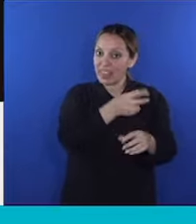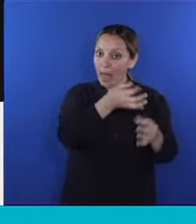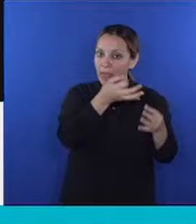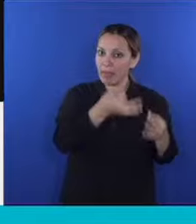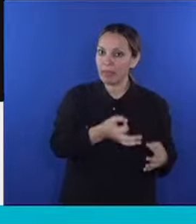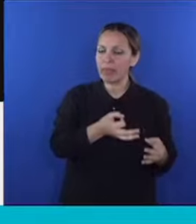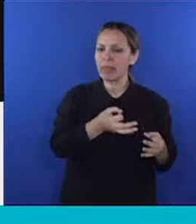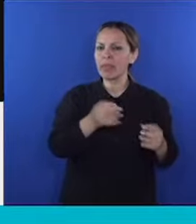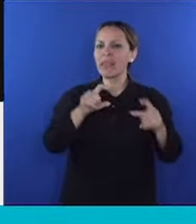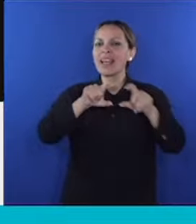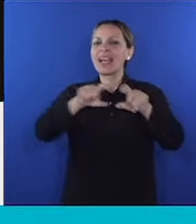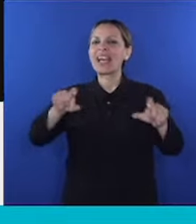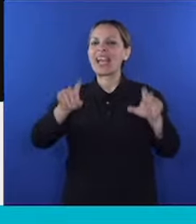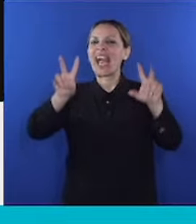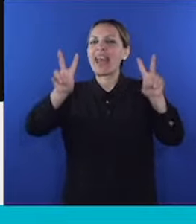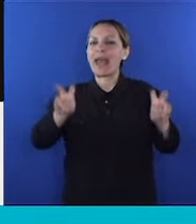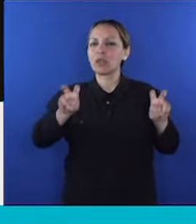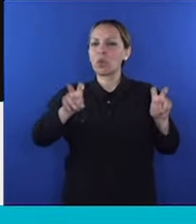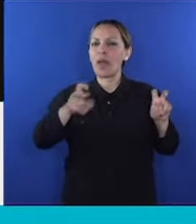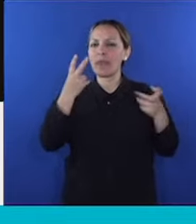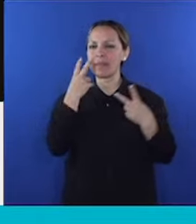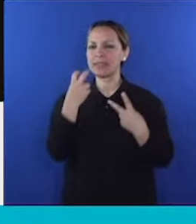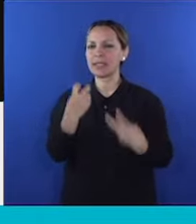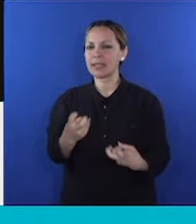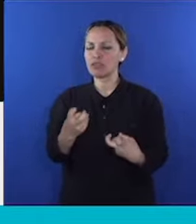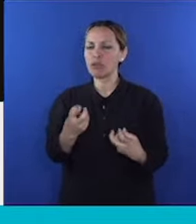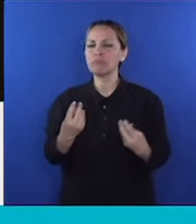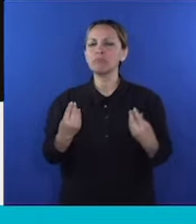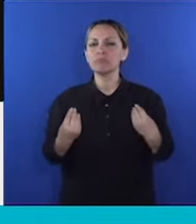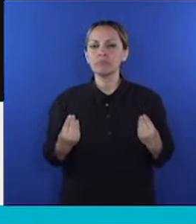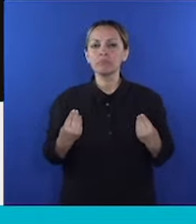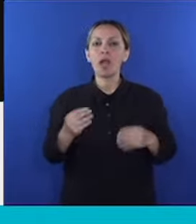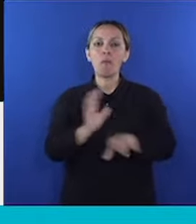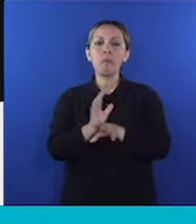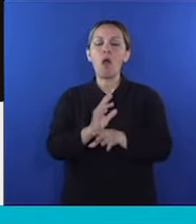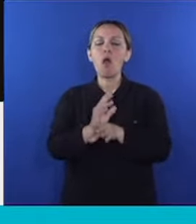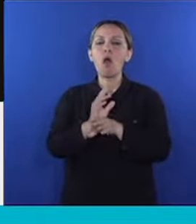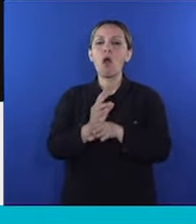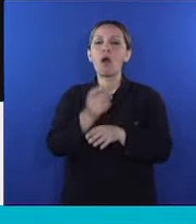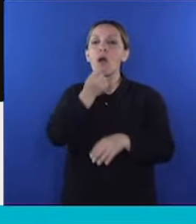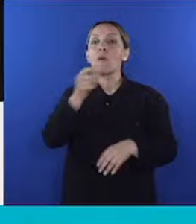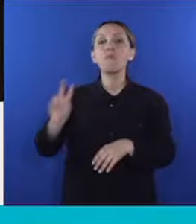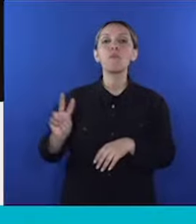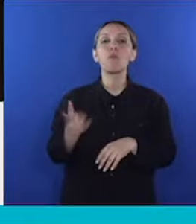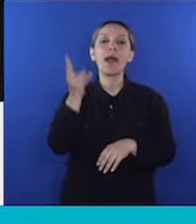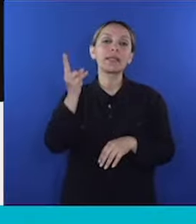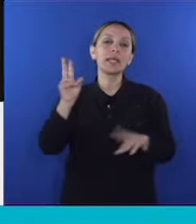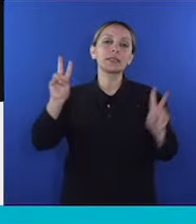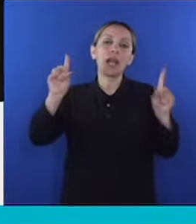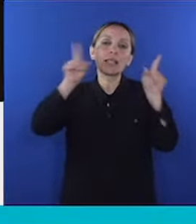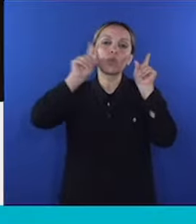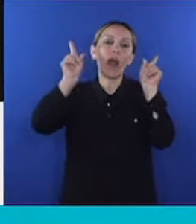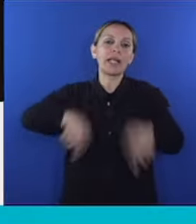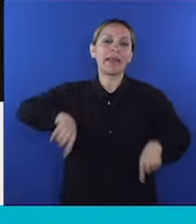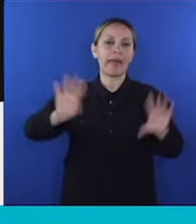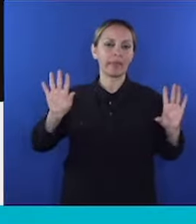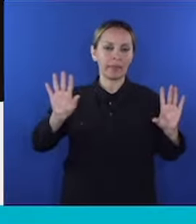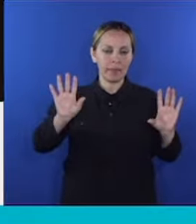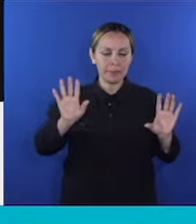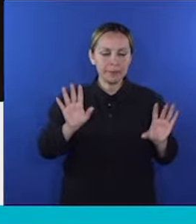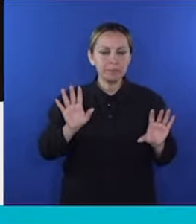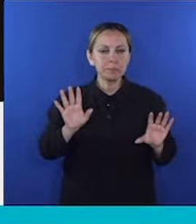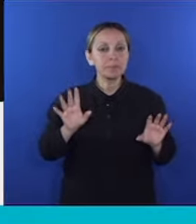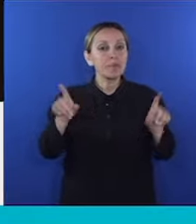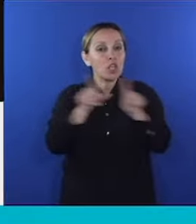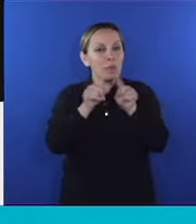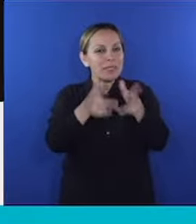encat estos hechos como si fuera muertes accidentales entonces eh Como lo planteamos en el